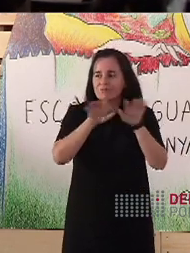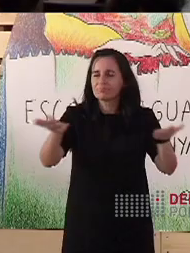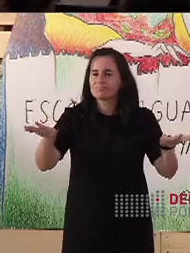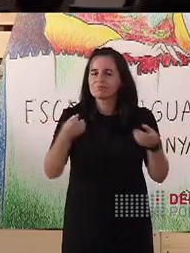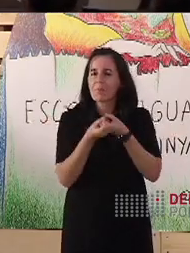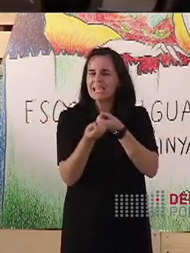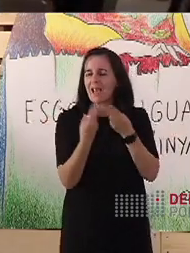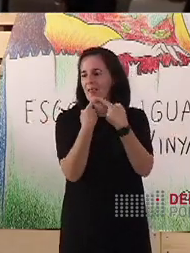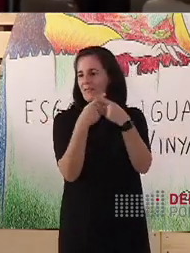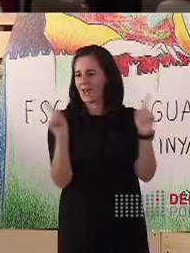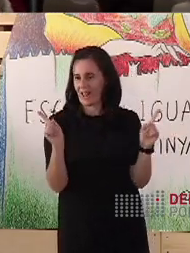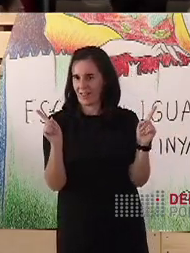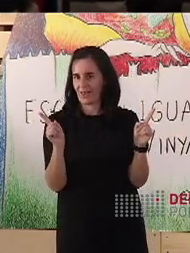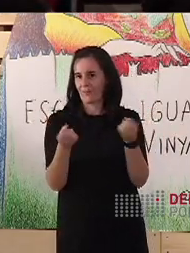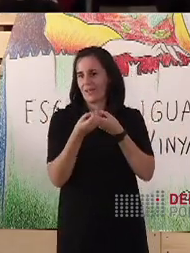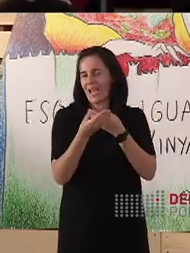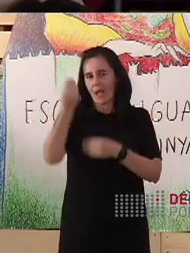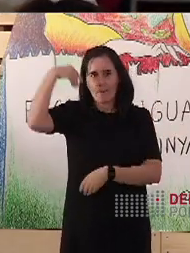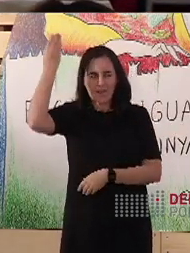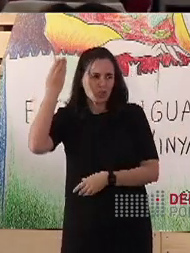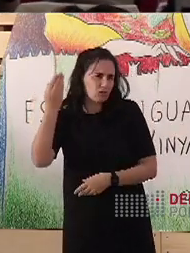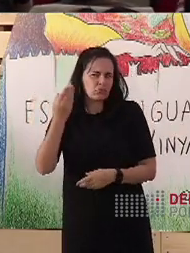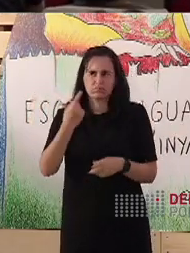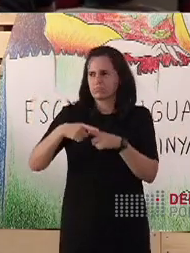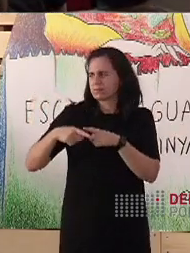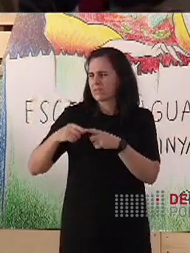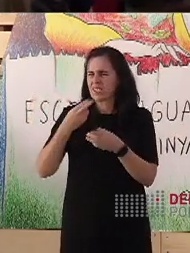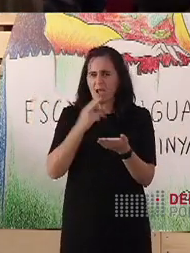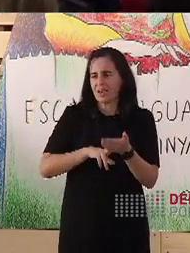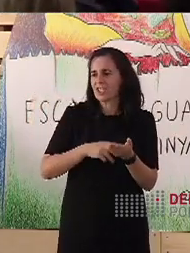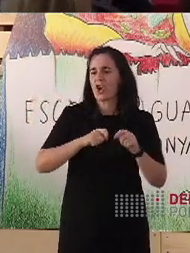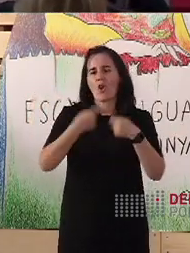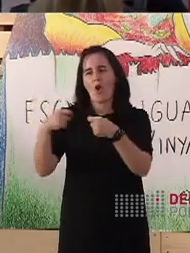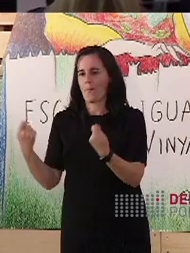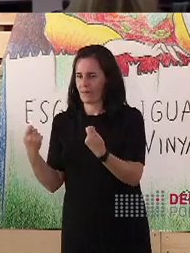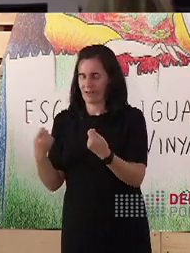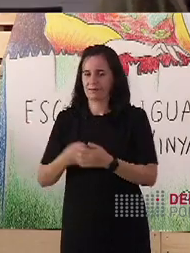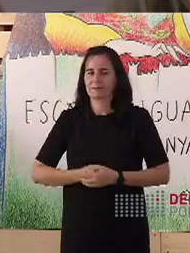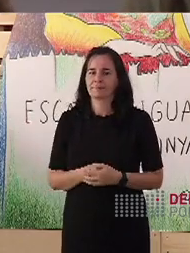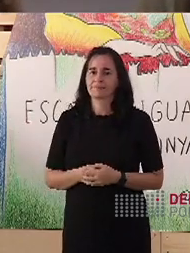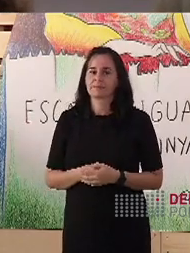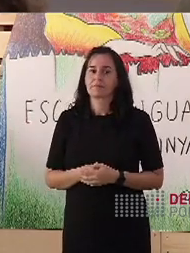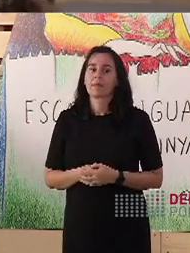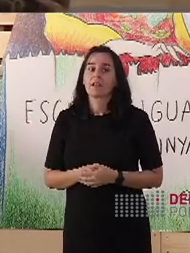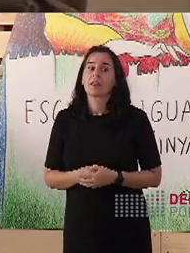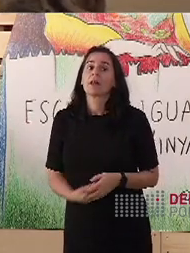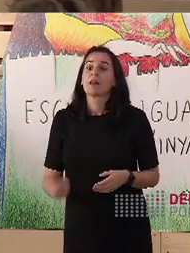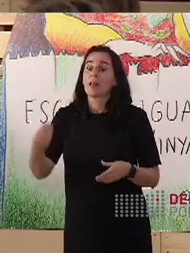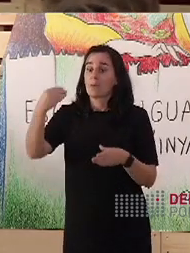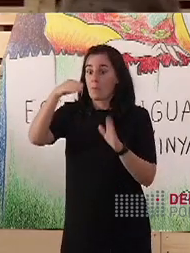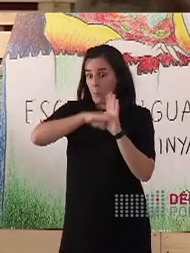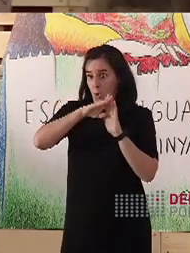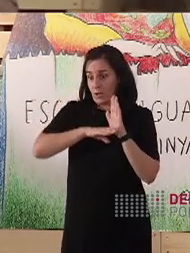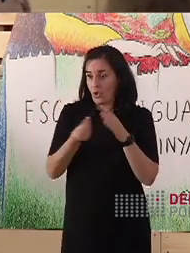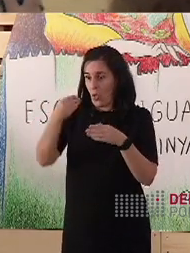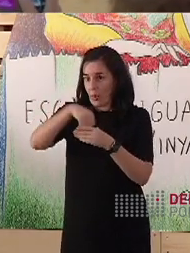unha mensaxe que rompe con mitos e sinala as violencias que se exercen contra as mulleres. Dentro deste proxecto